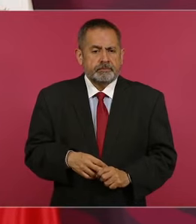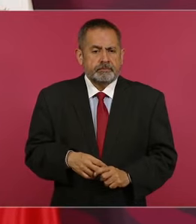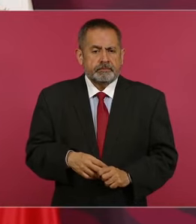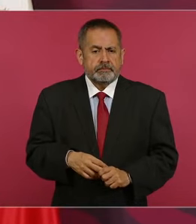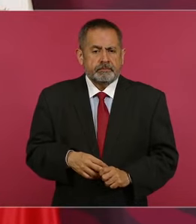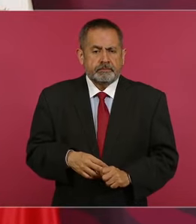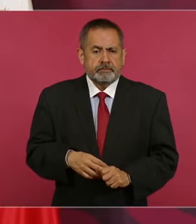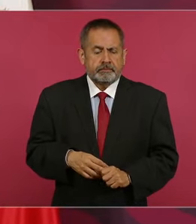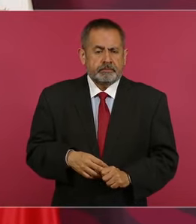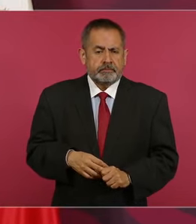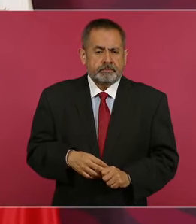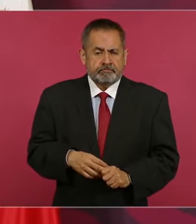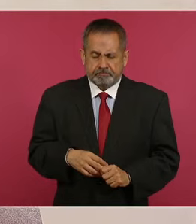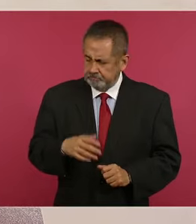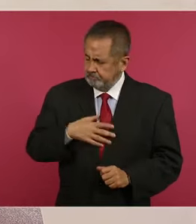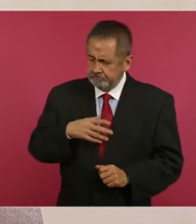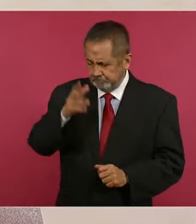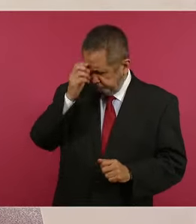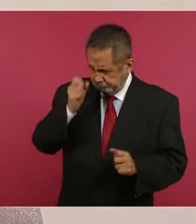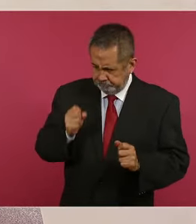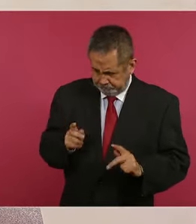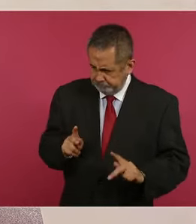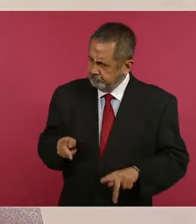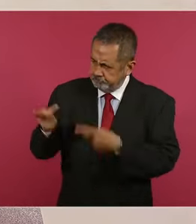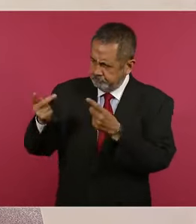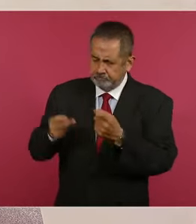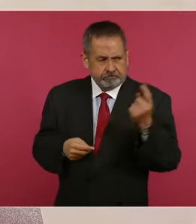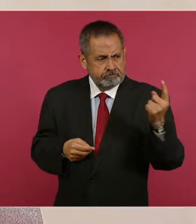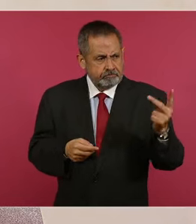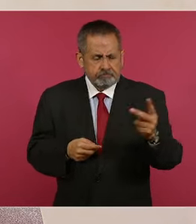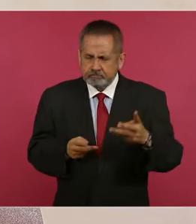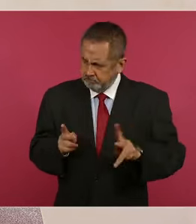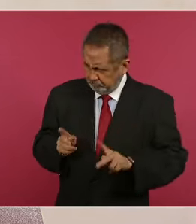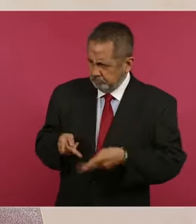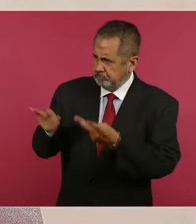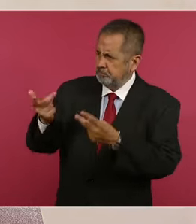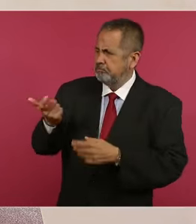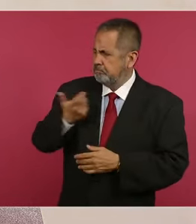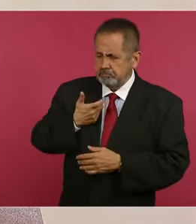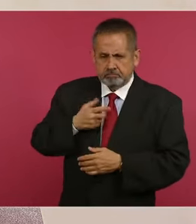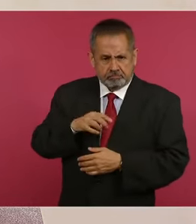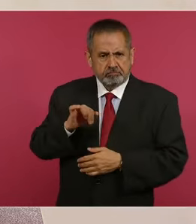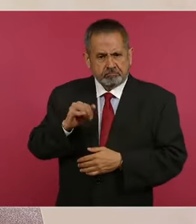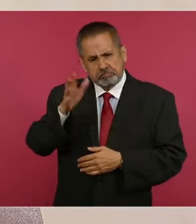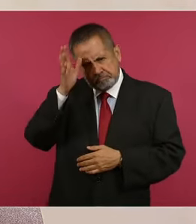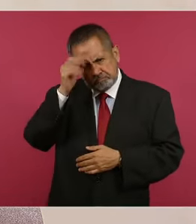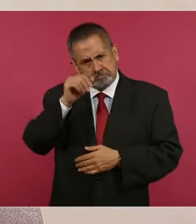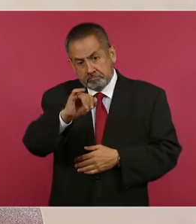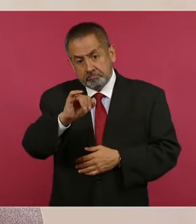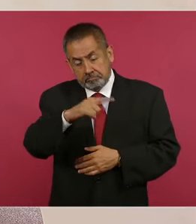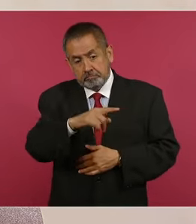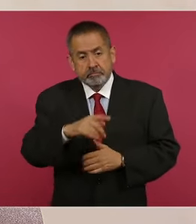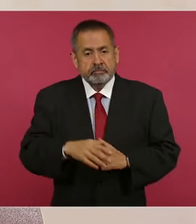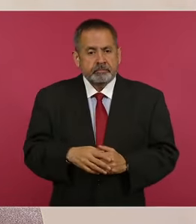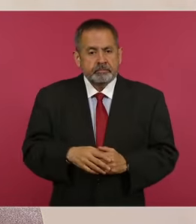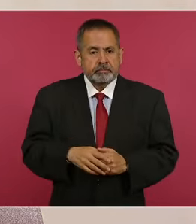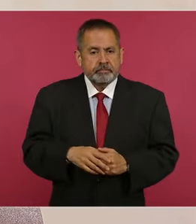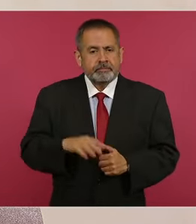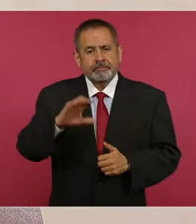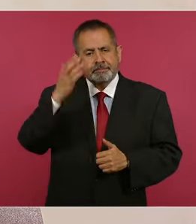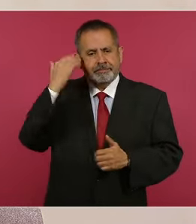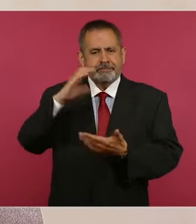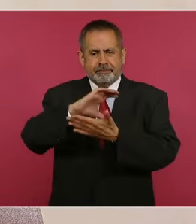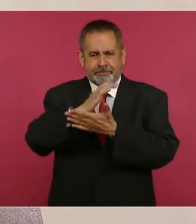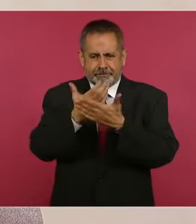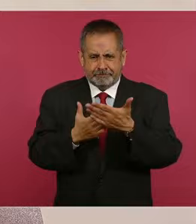nos vendan los hospitales, en que se cancele el